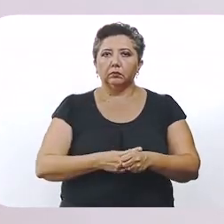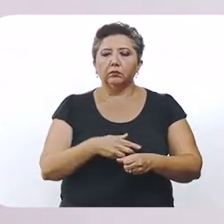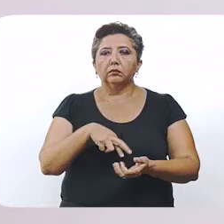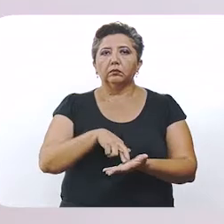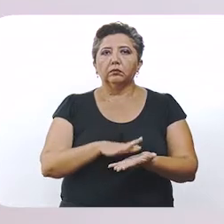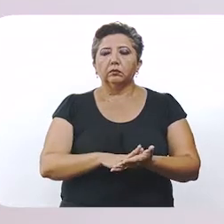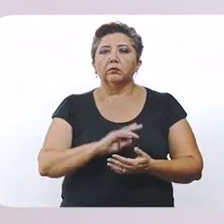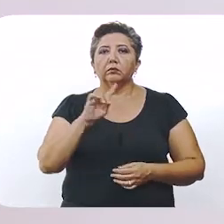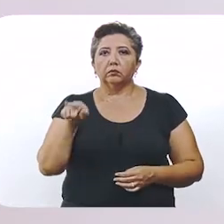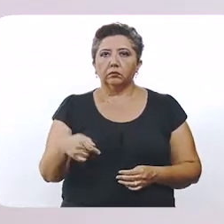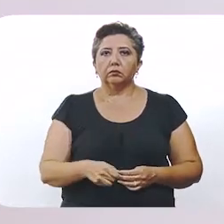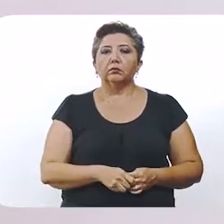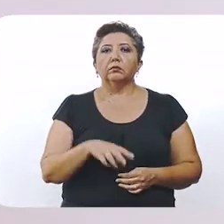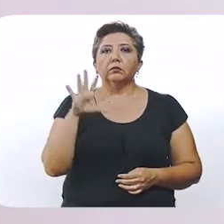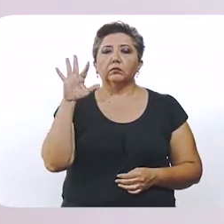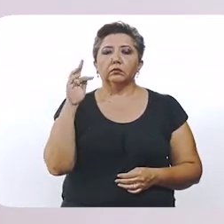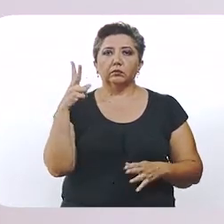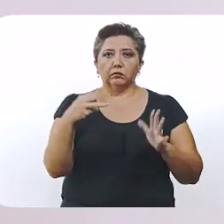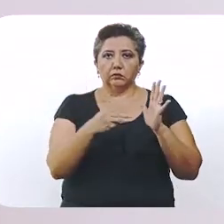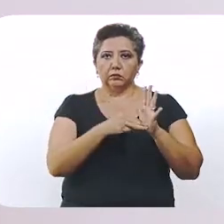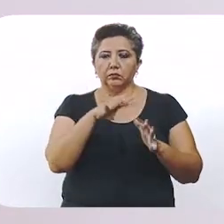de contagios registrados, que son